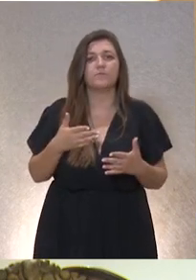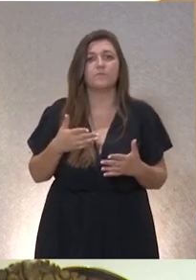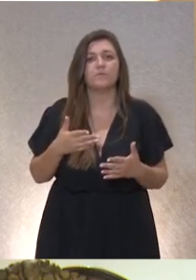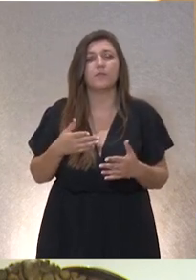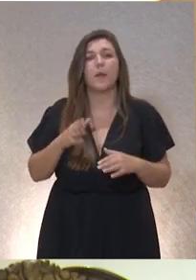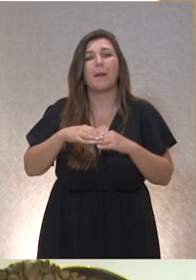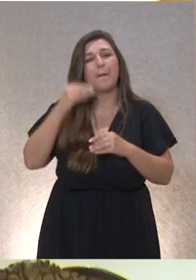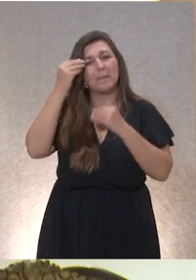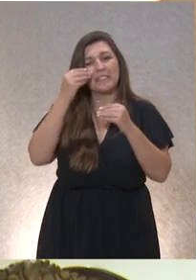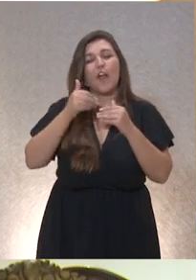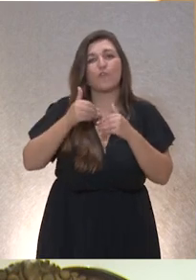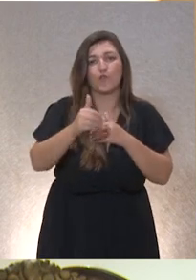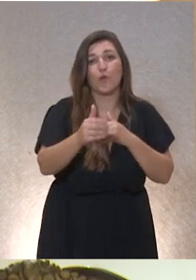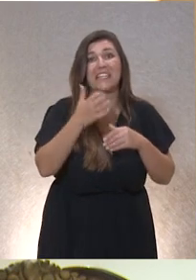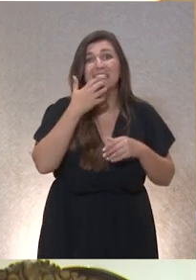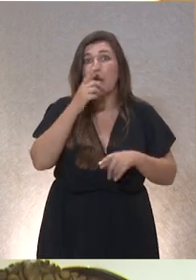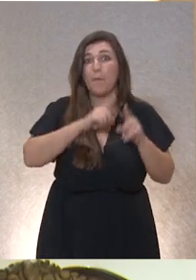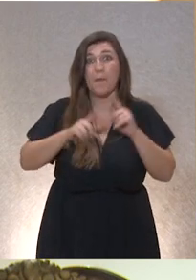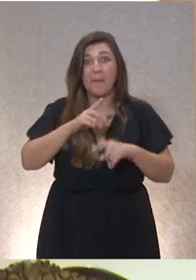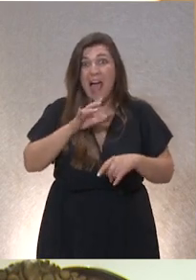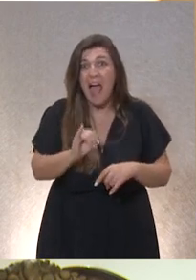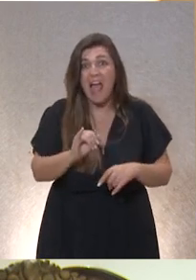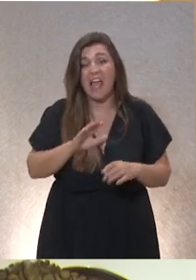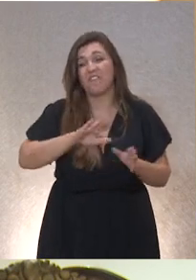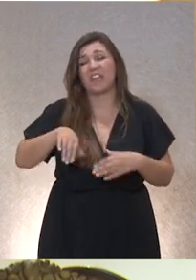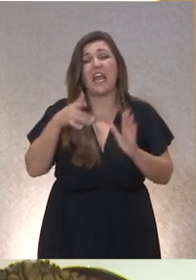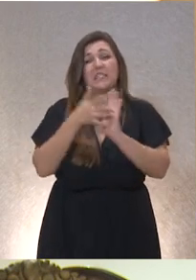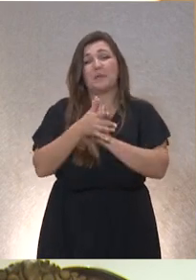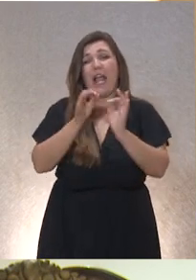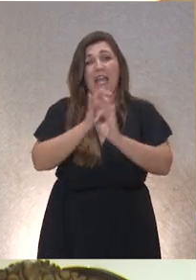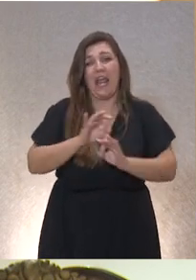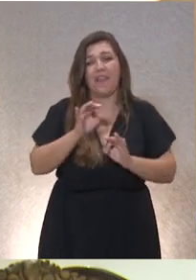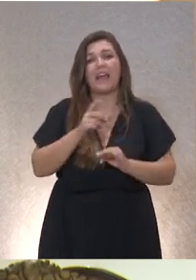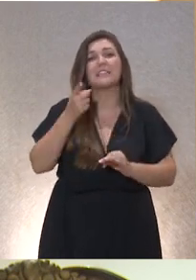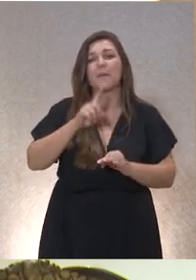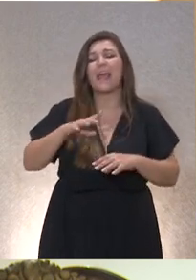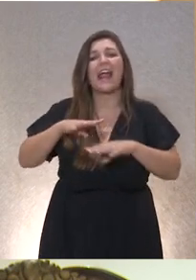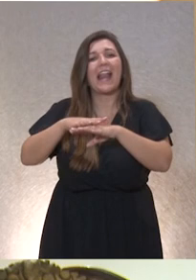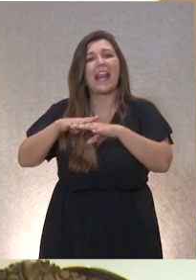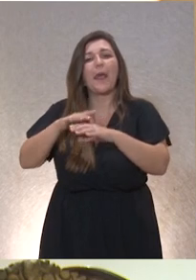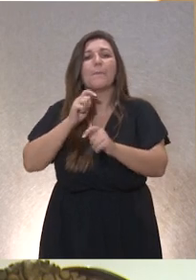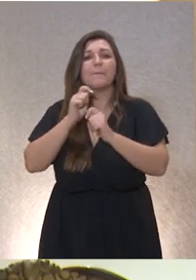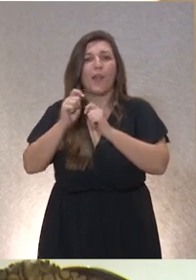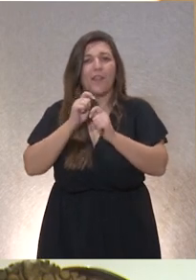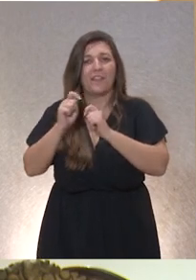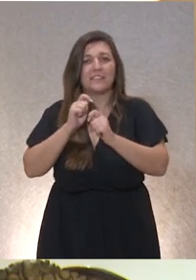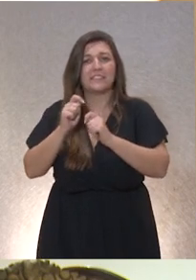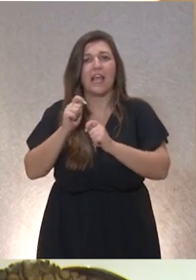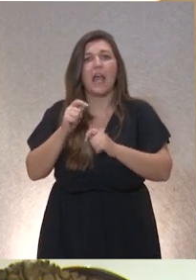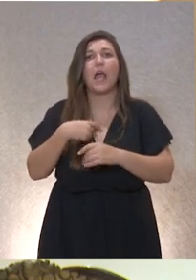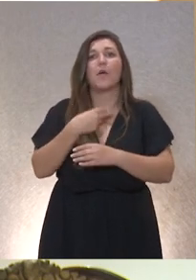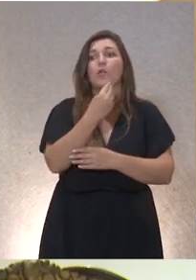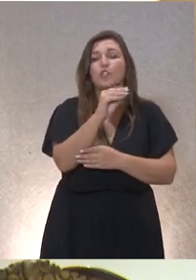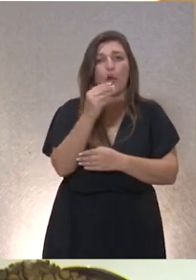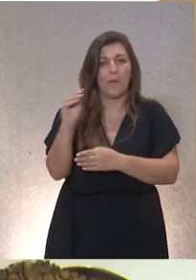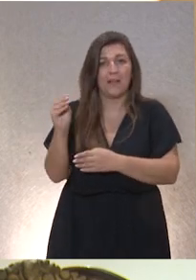futuro cuando hay problemas no se explica nada contar con una red de periodistas y yo sugiero además dedicaros a los jóvenes